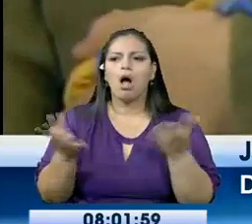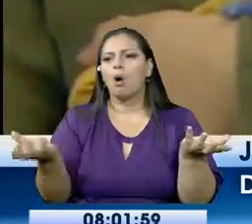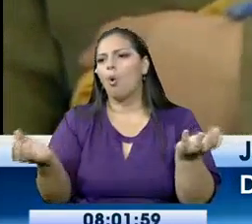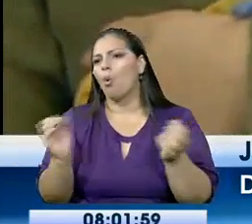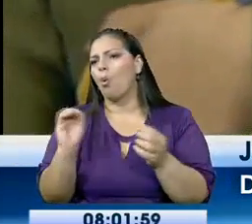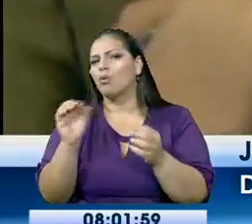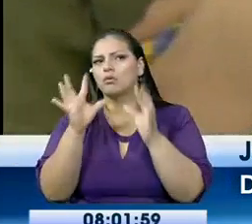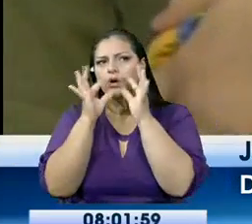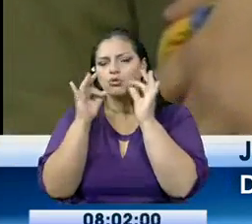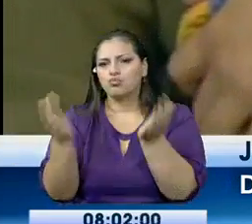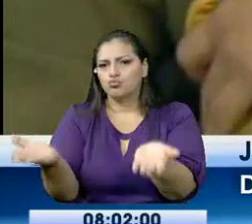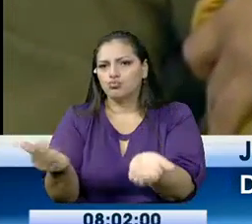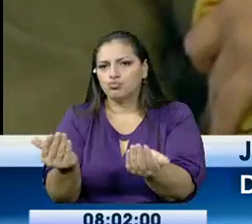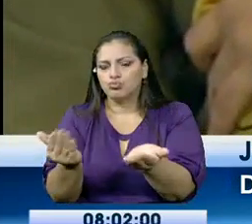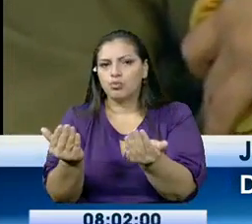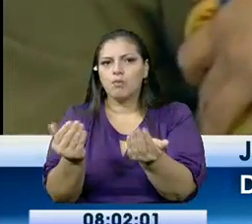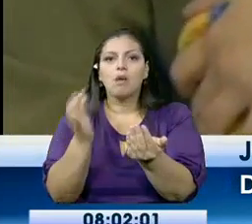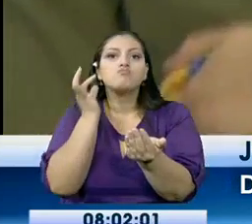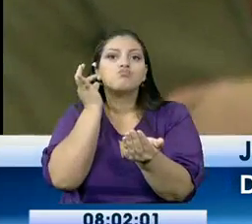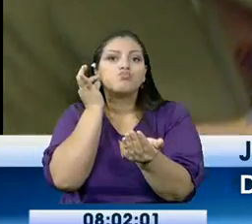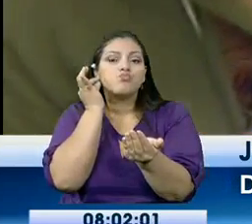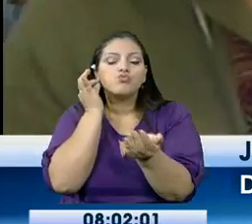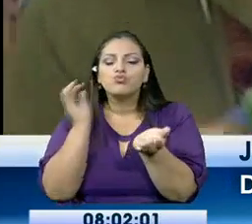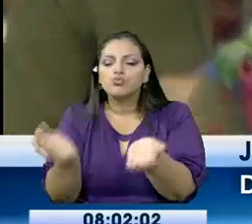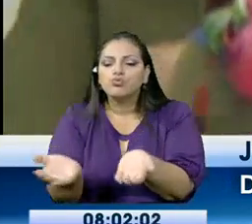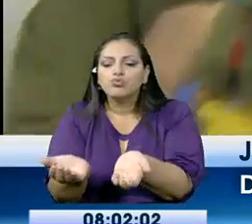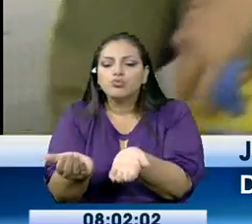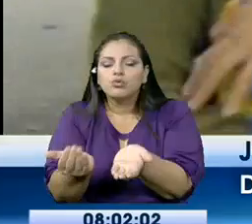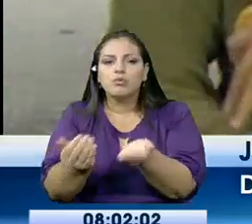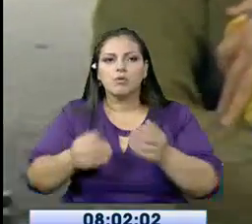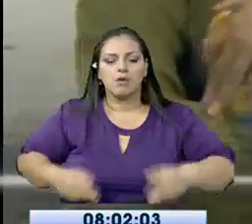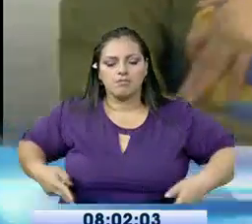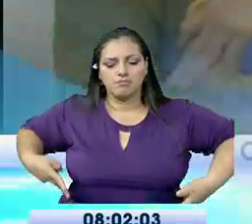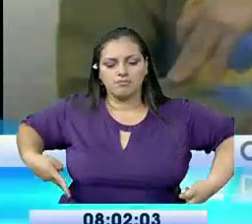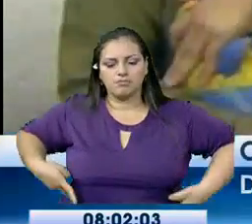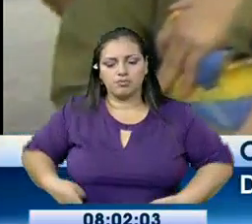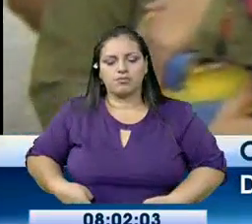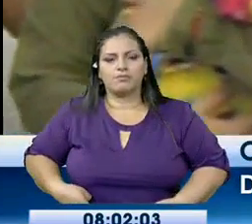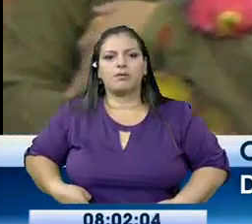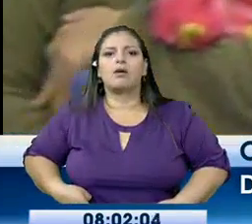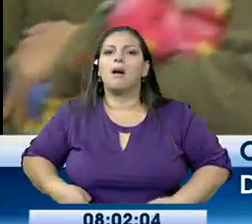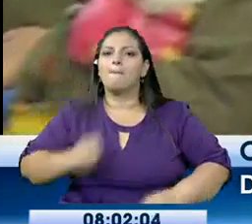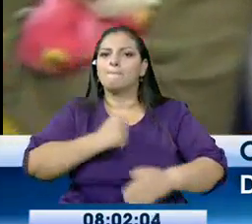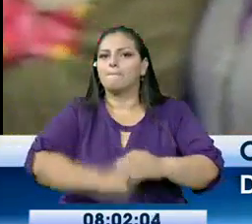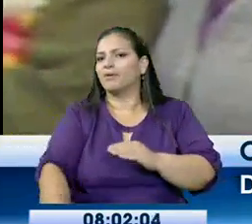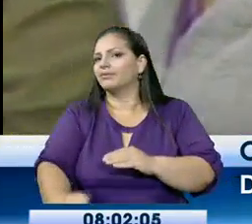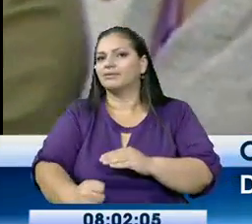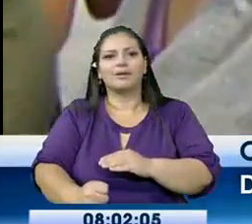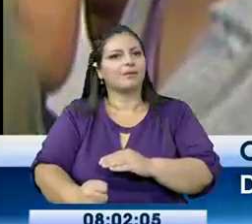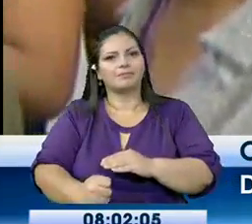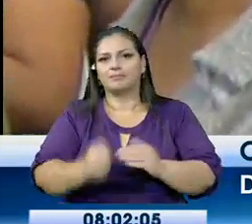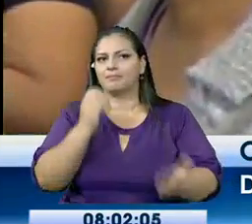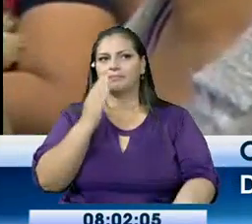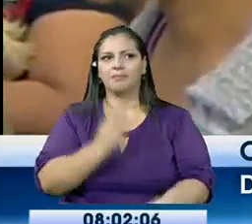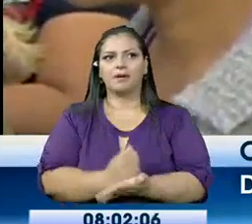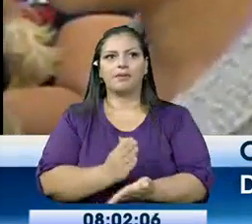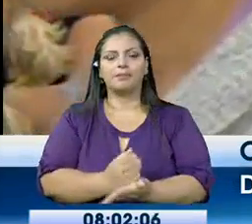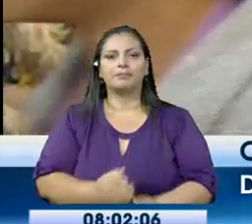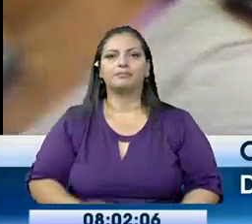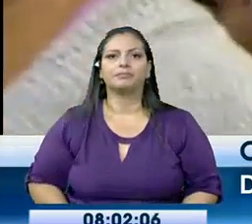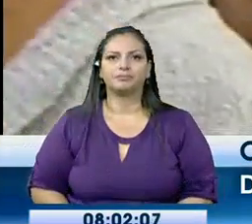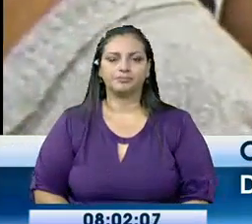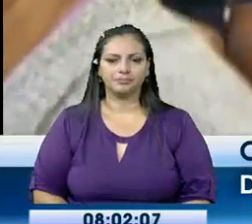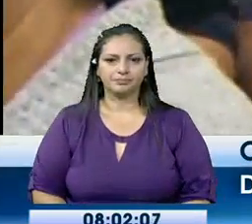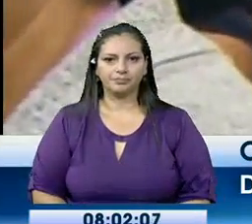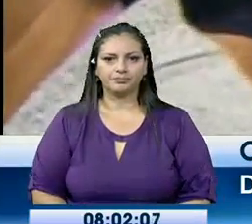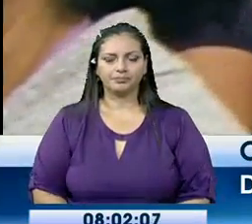dirección municipal de salud, quienes han avanzado, se han apostado en este sector, específicamente en